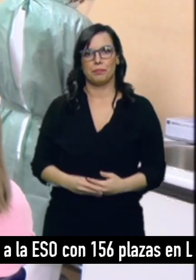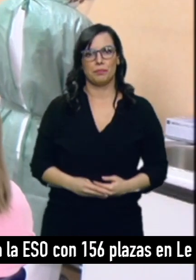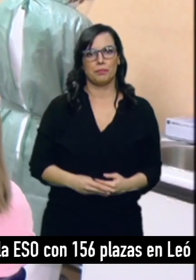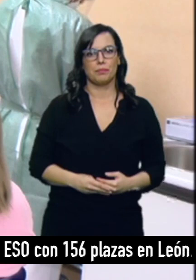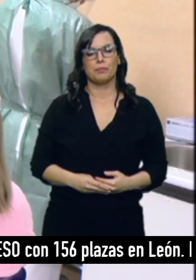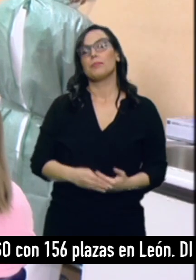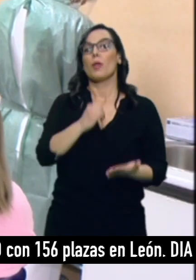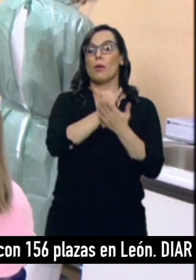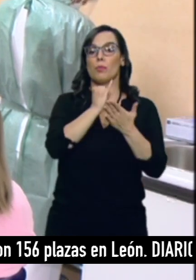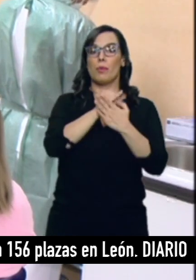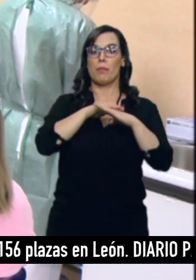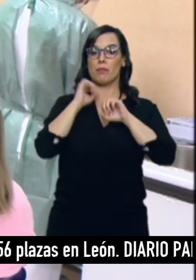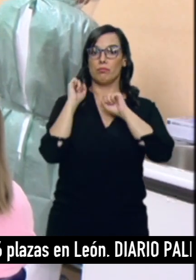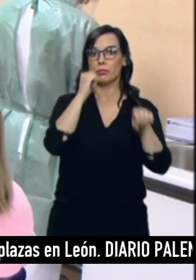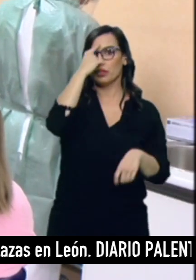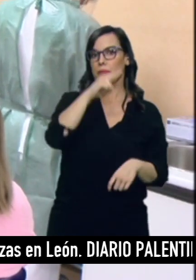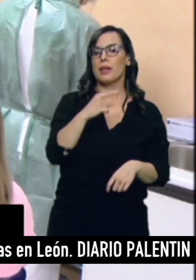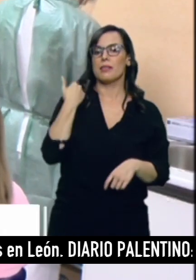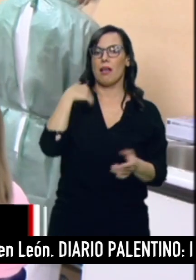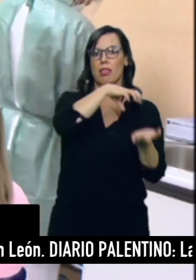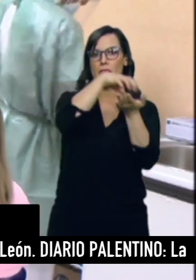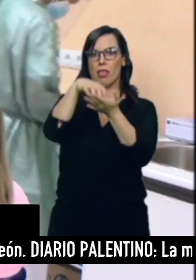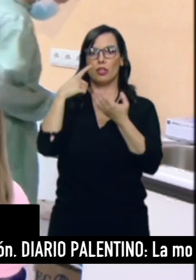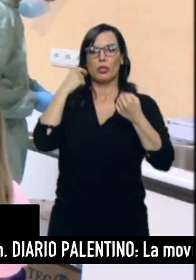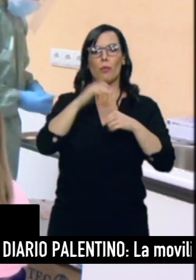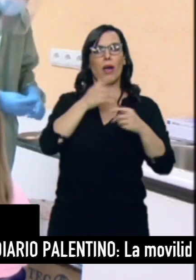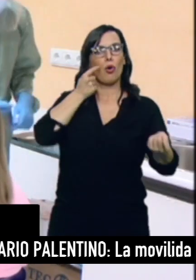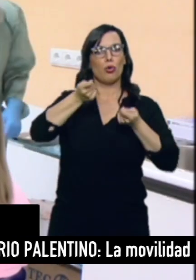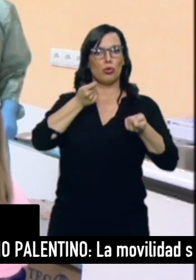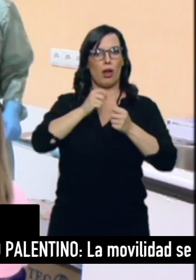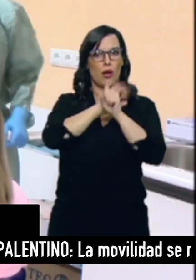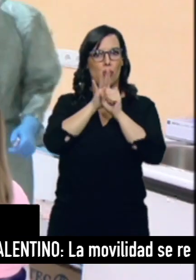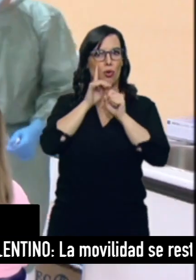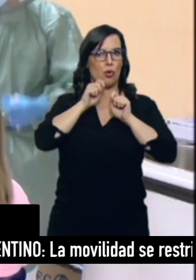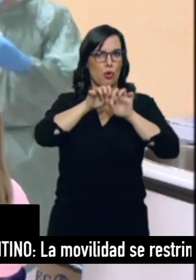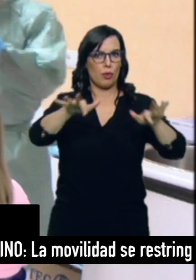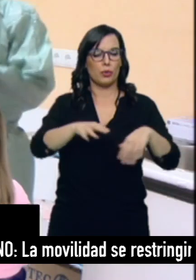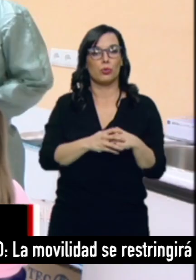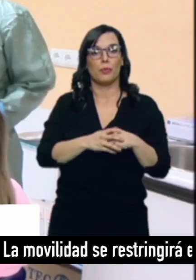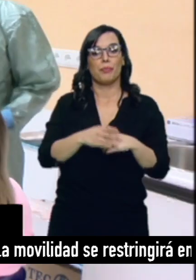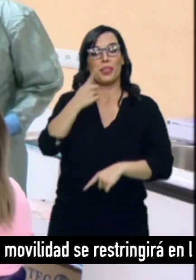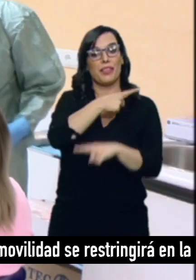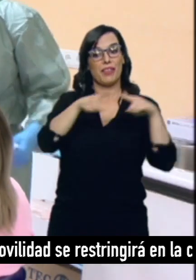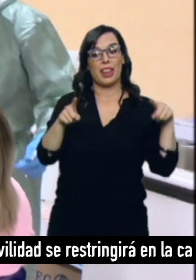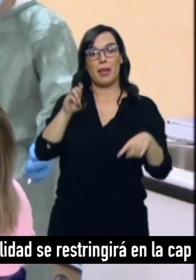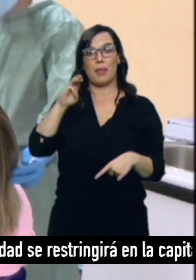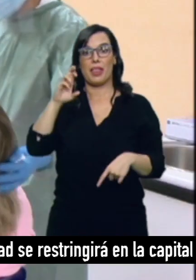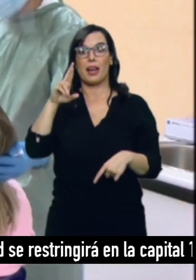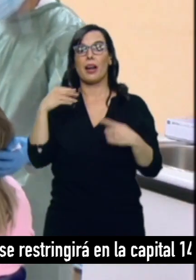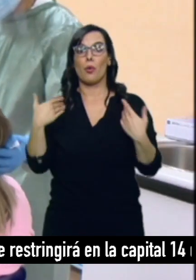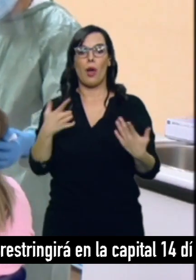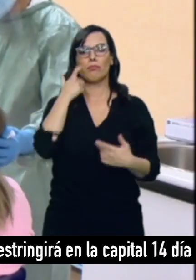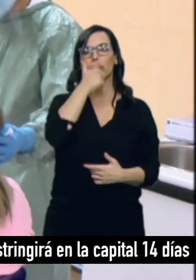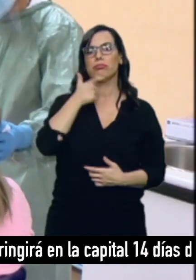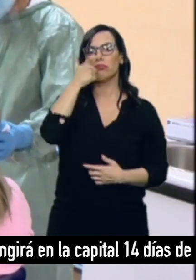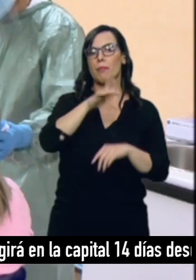Los test de antígenos llegan ahora también a los centros de salud para el control de la pandemia. La principal diferencia de estos test con los PCRs es el tiempo que se